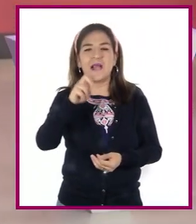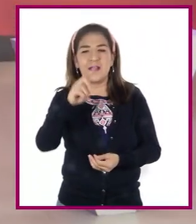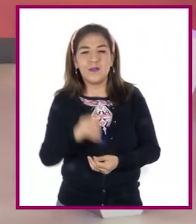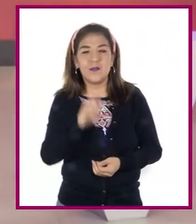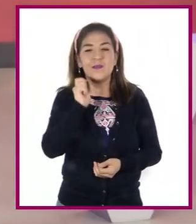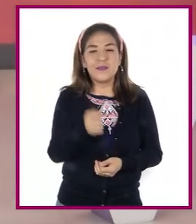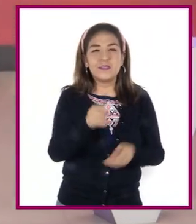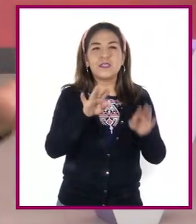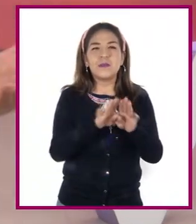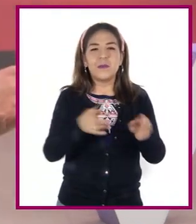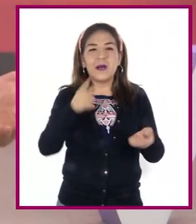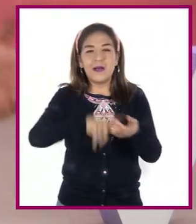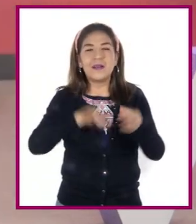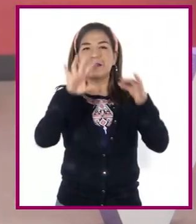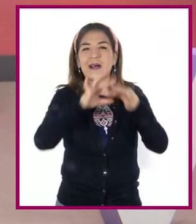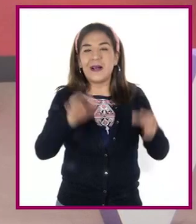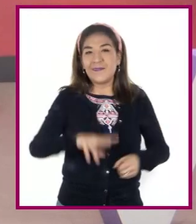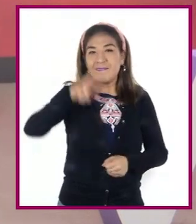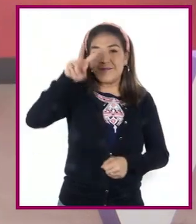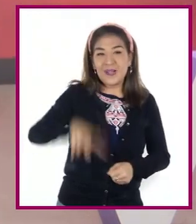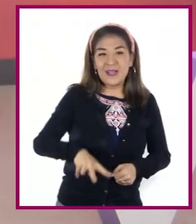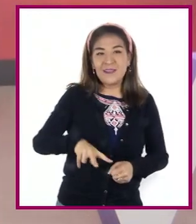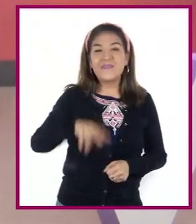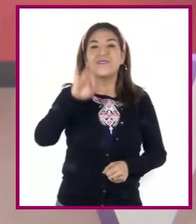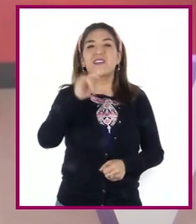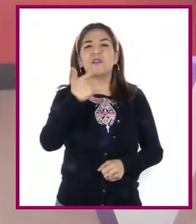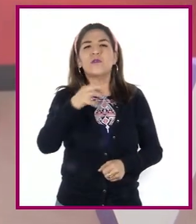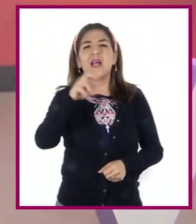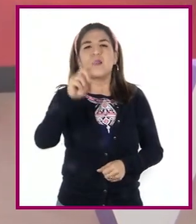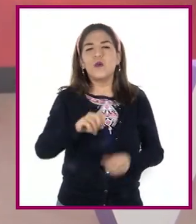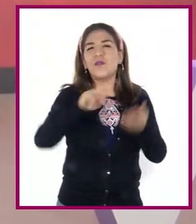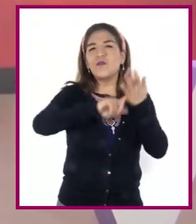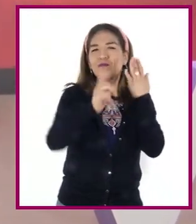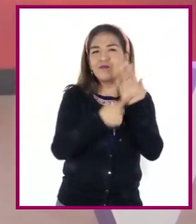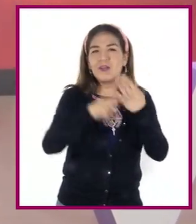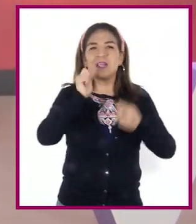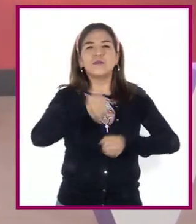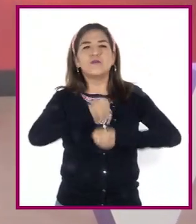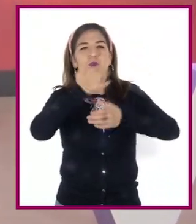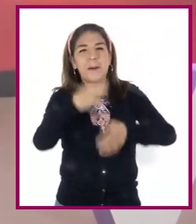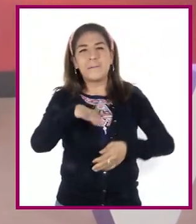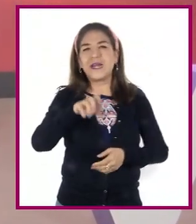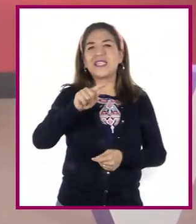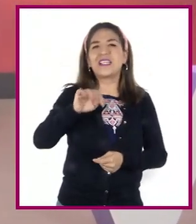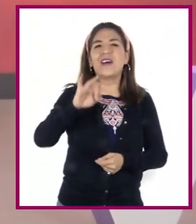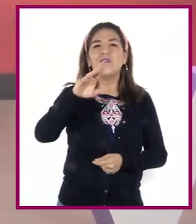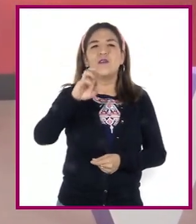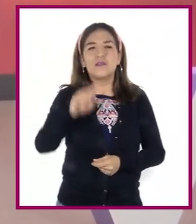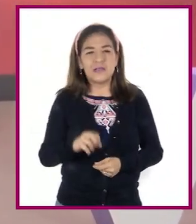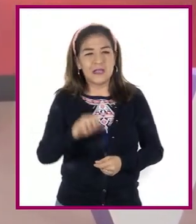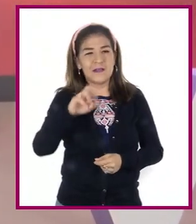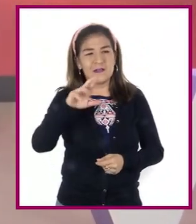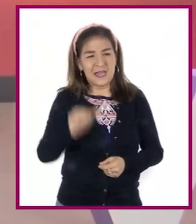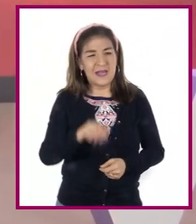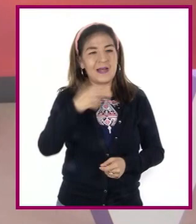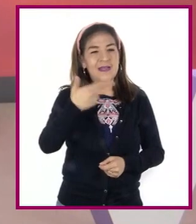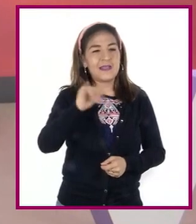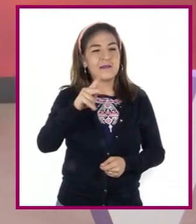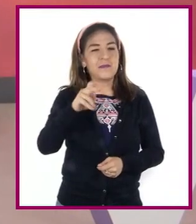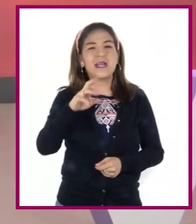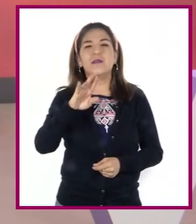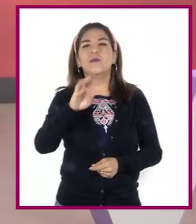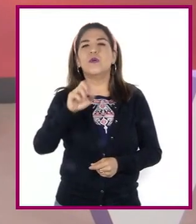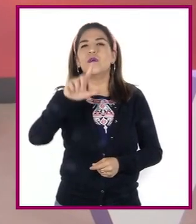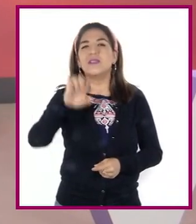Literal cuando describe exactamente la realidad. Figurado cuando utiliza formas poéticas como metáforas o hipérboles para expresar no solo